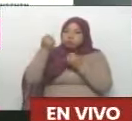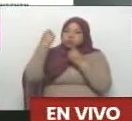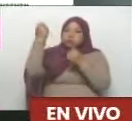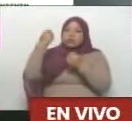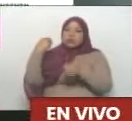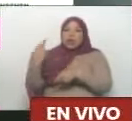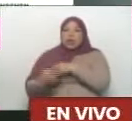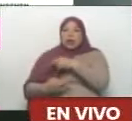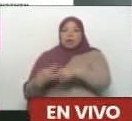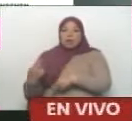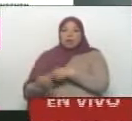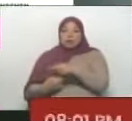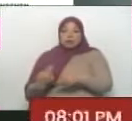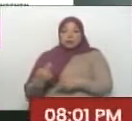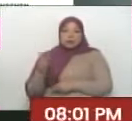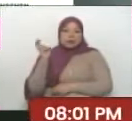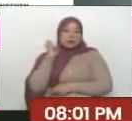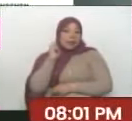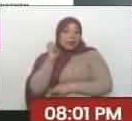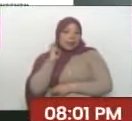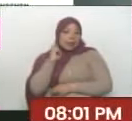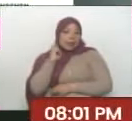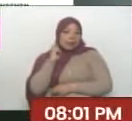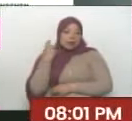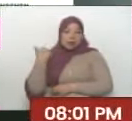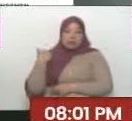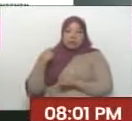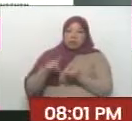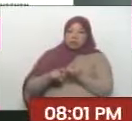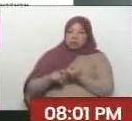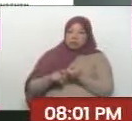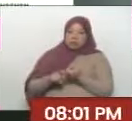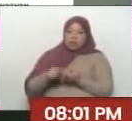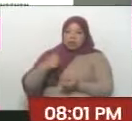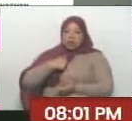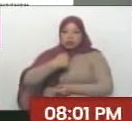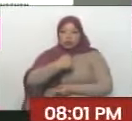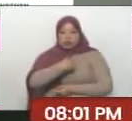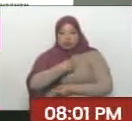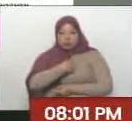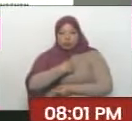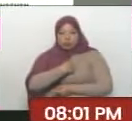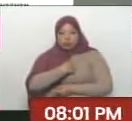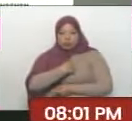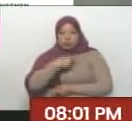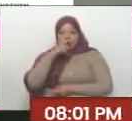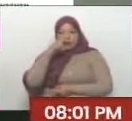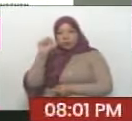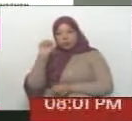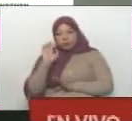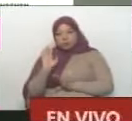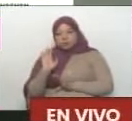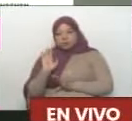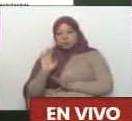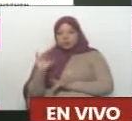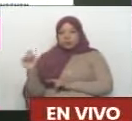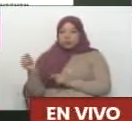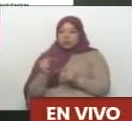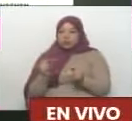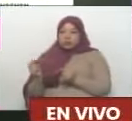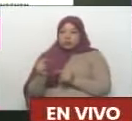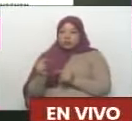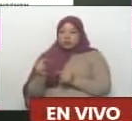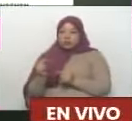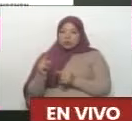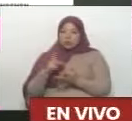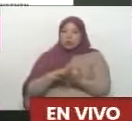estábamos Tarek, Silvia y yo. Mira, si ustedes ven, cuando yo hablo ahí, yo digo que venían